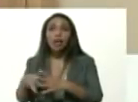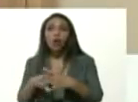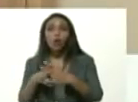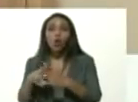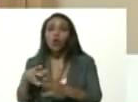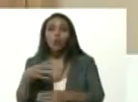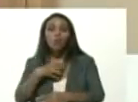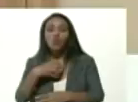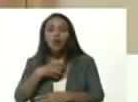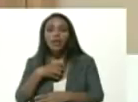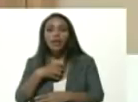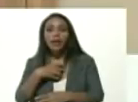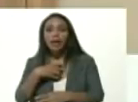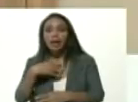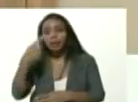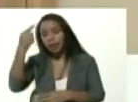ser